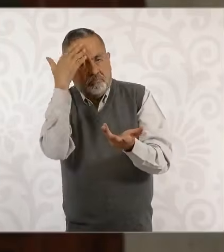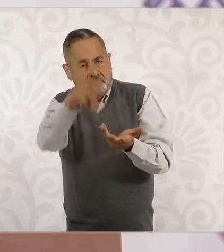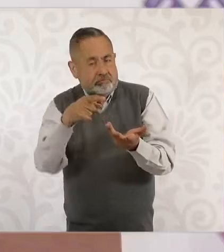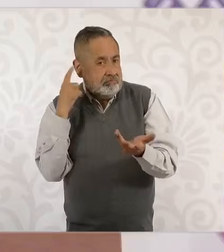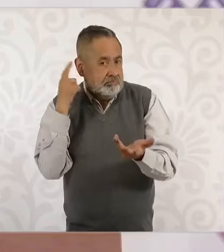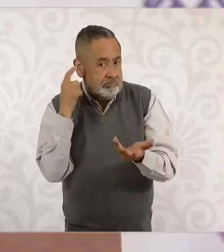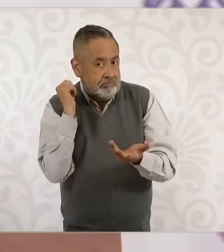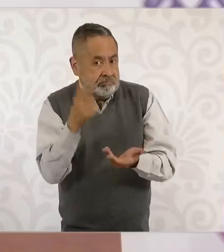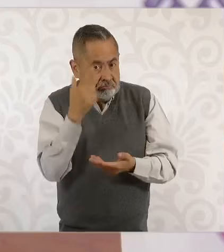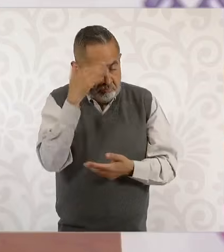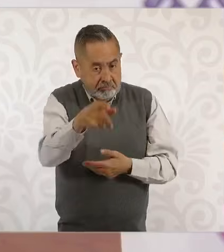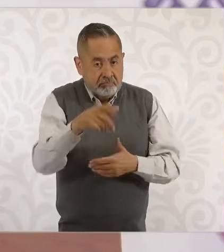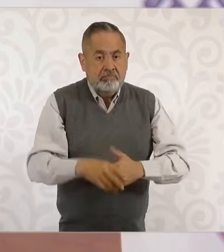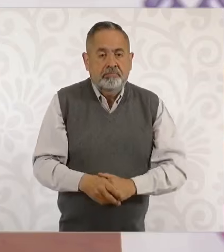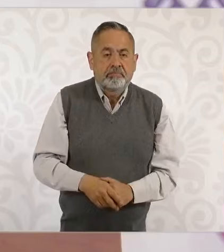va a frenar.